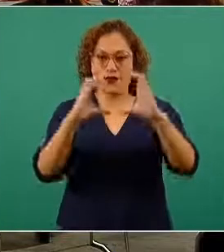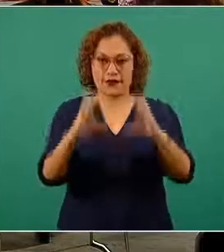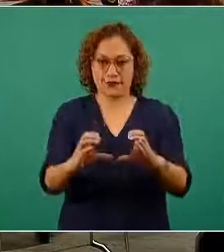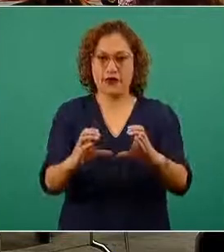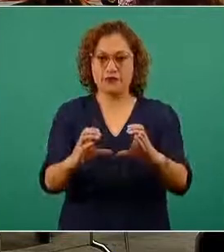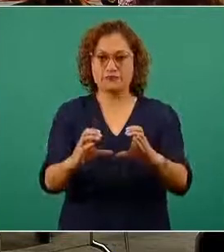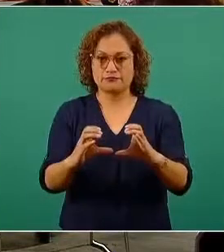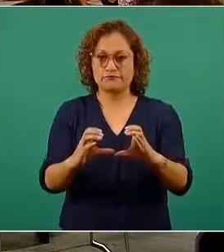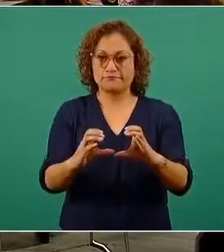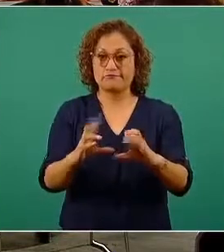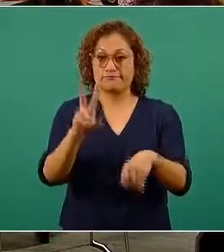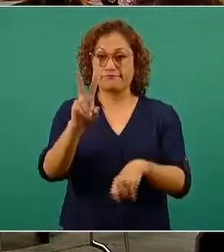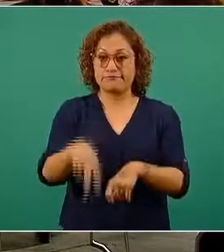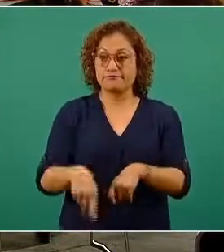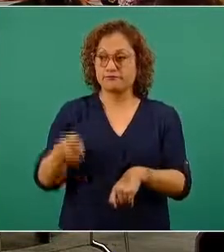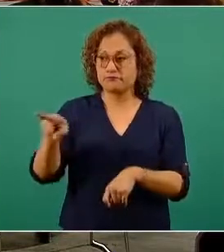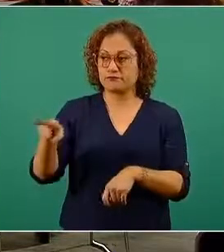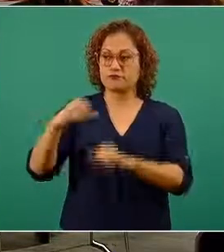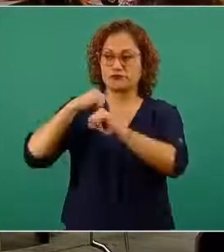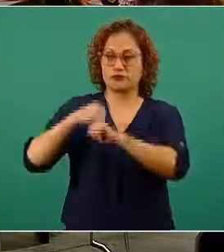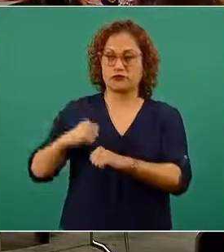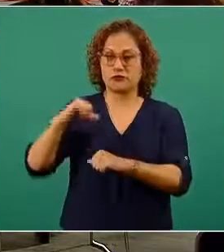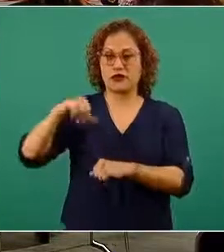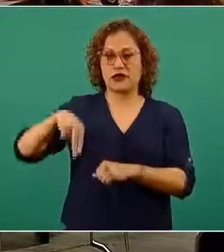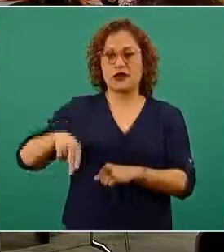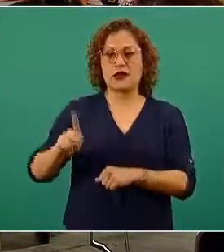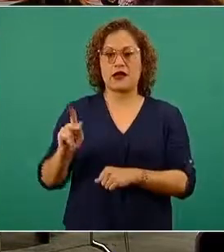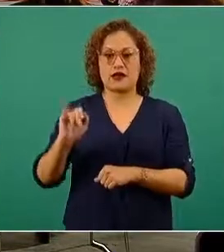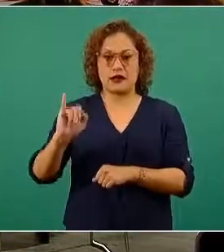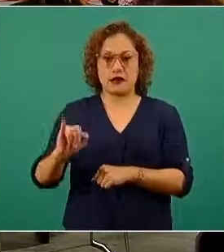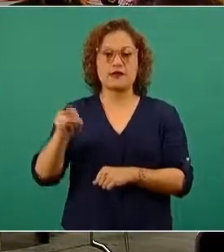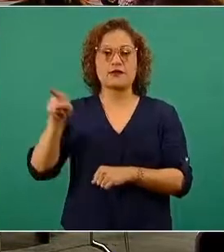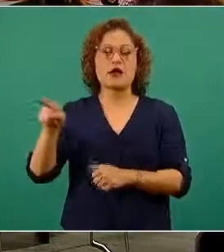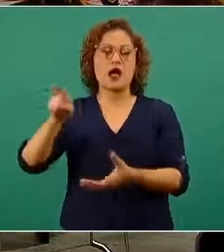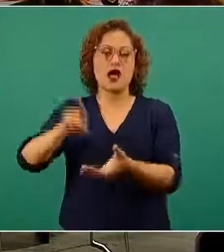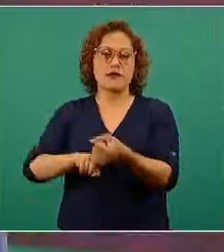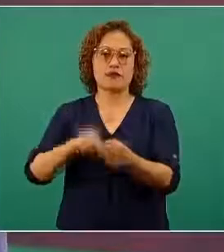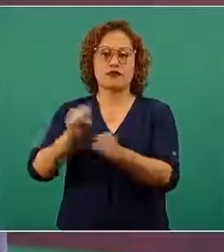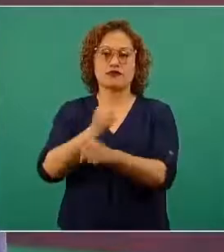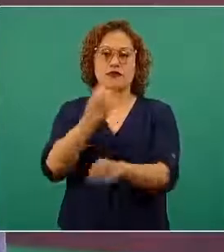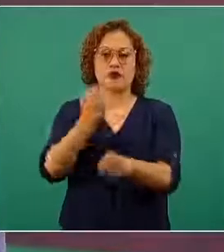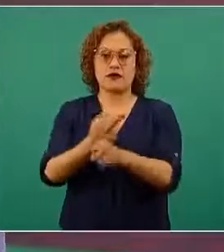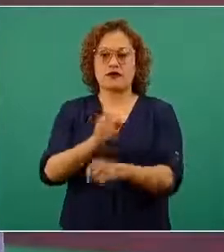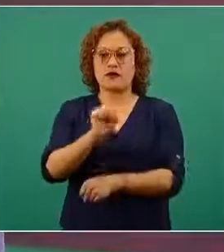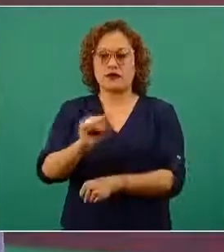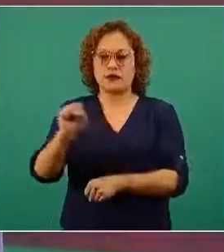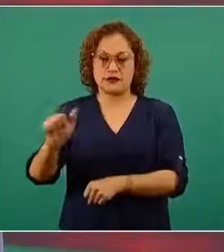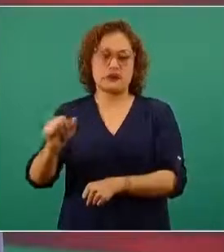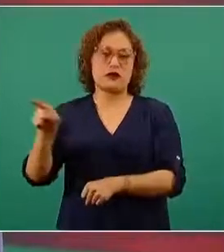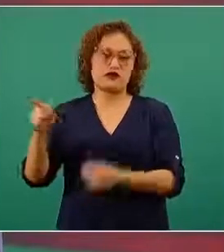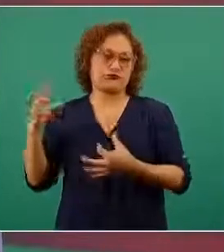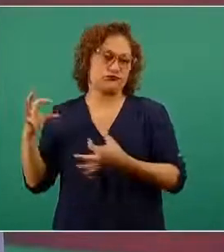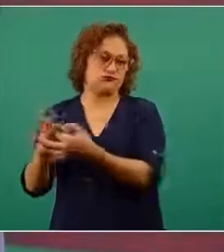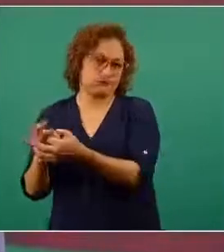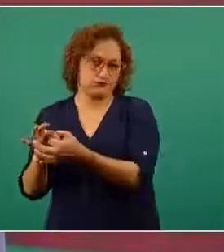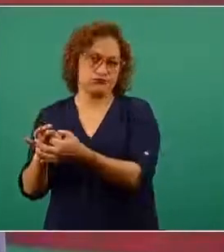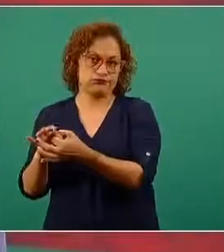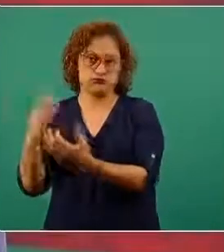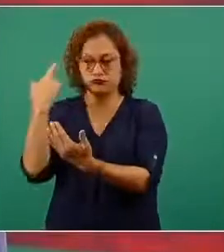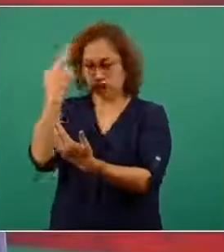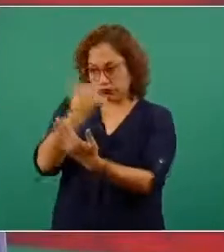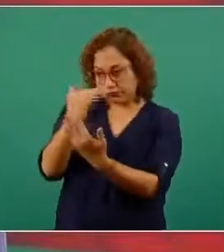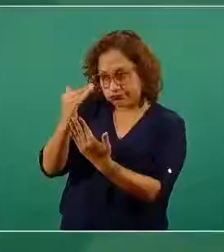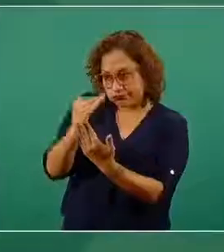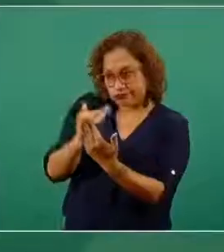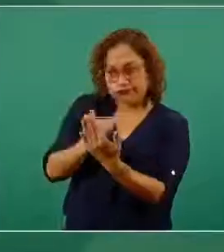emitido por el propio INPI, y la Secretaría de Salud participó desde luego en revisar algunos aspectos técnicos y